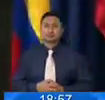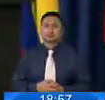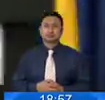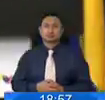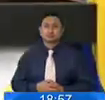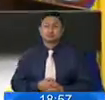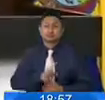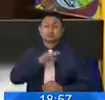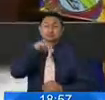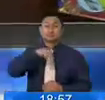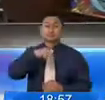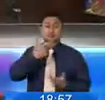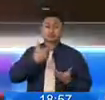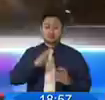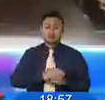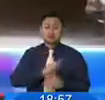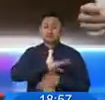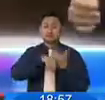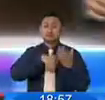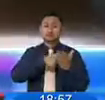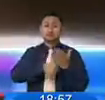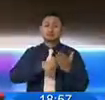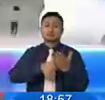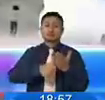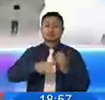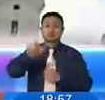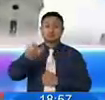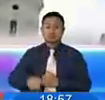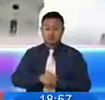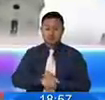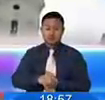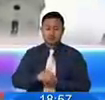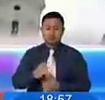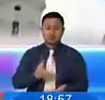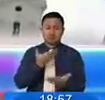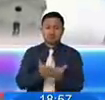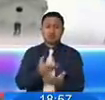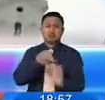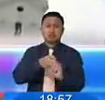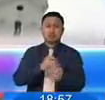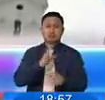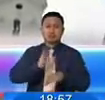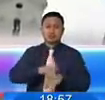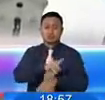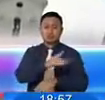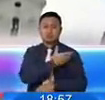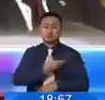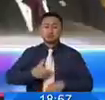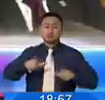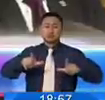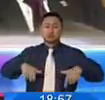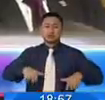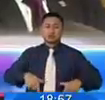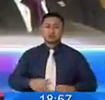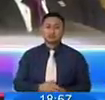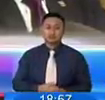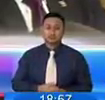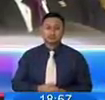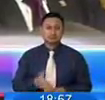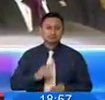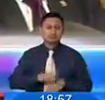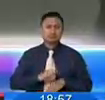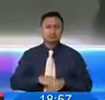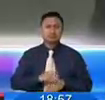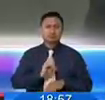Hasta este martes se tiene previsto que todos los ministros de Estado presenten su renuncia ante el presidente de la República, Lenín Moreno. El